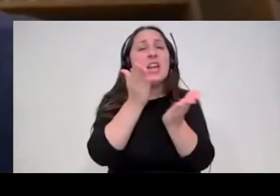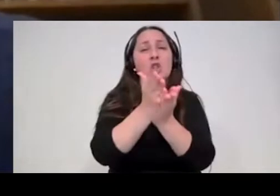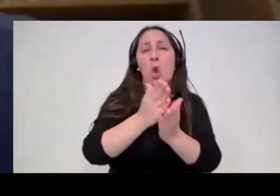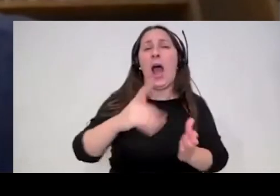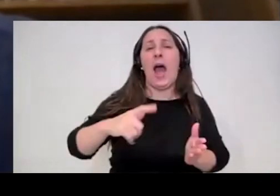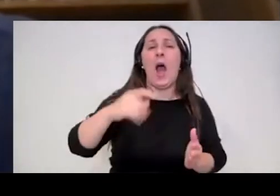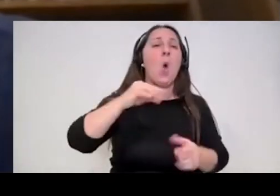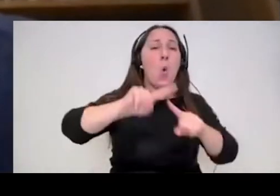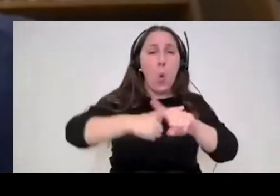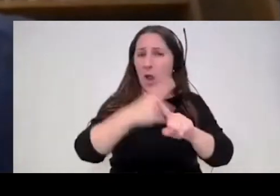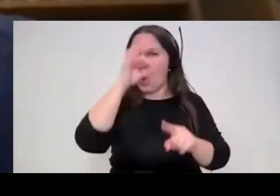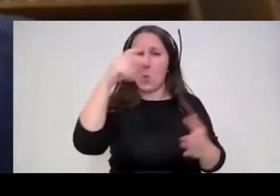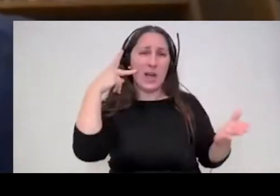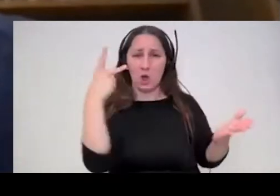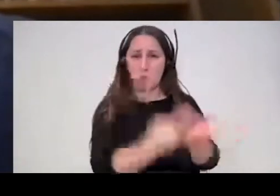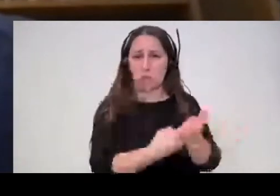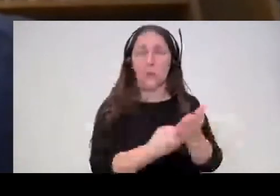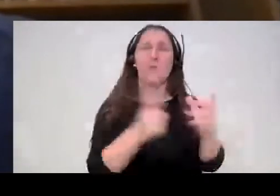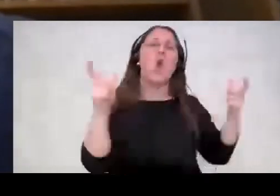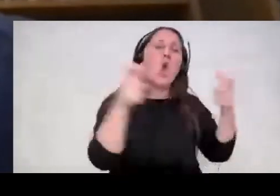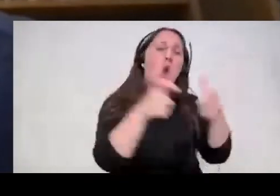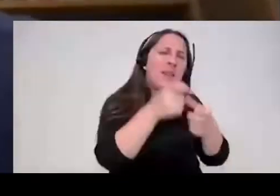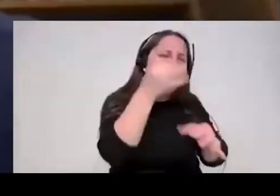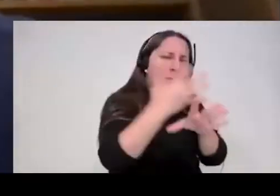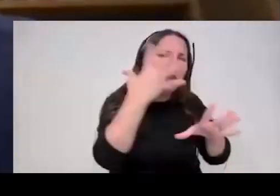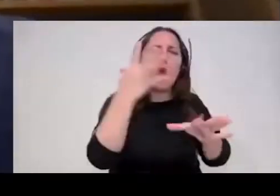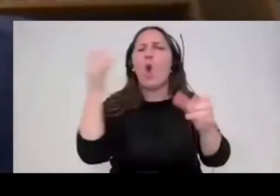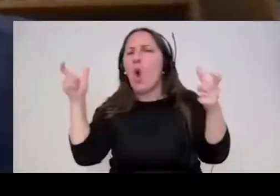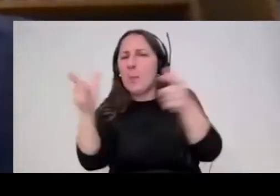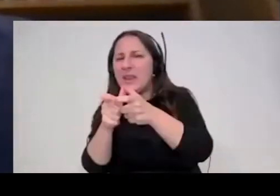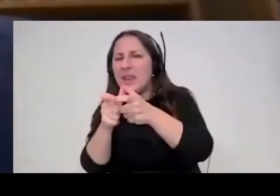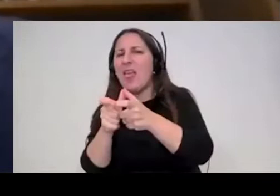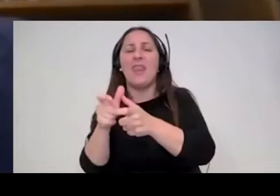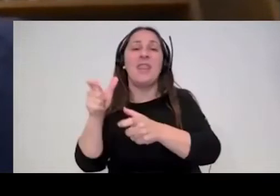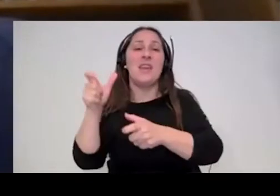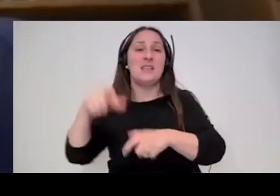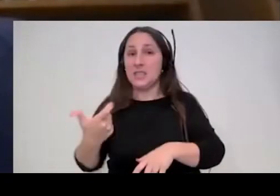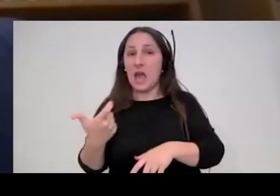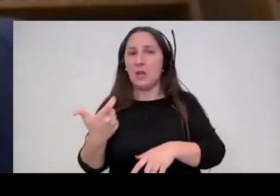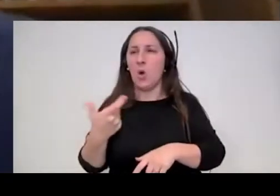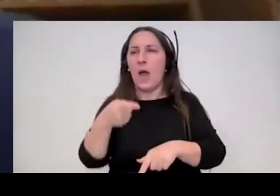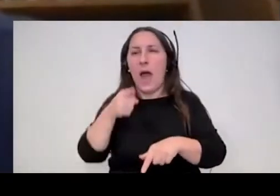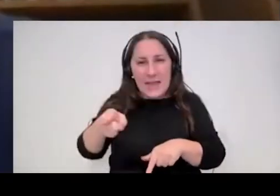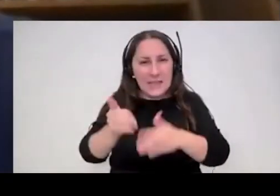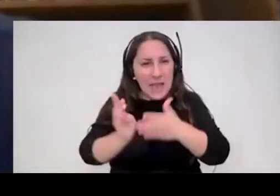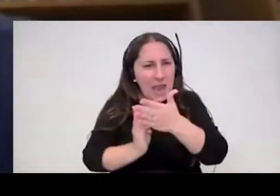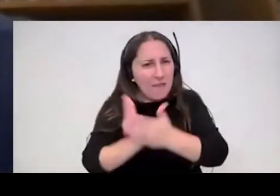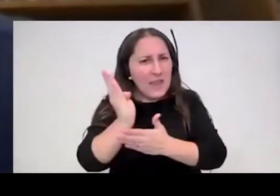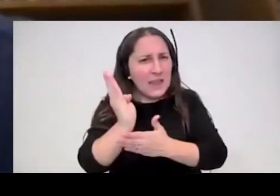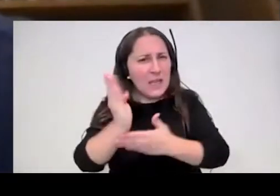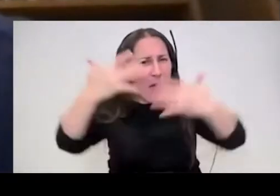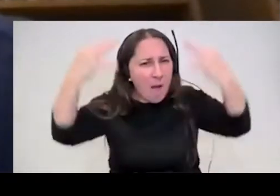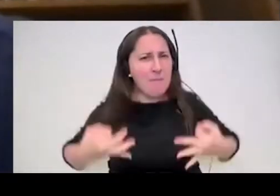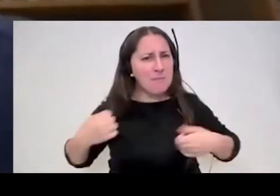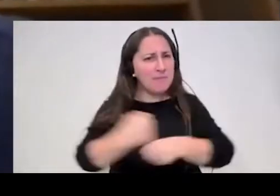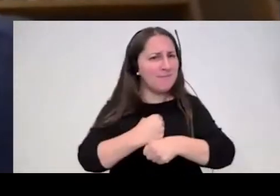que establece el Comité de Expertos y el Comité de Libertad Sindical no es interpretación definitiva. La interpretación definitiva la